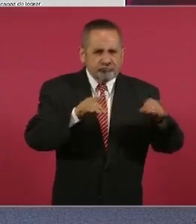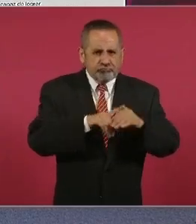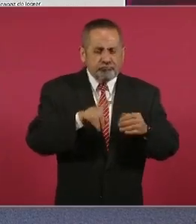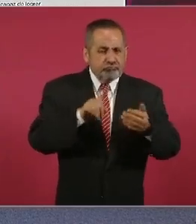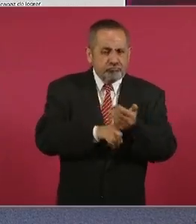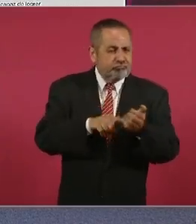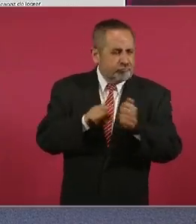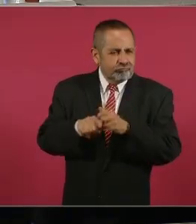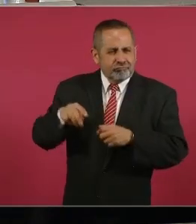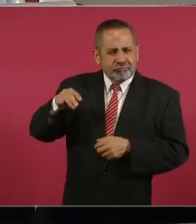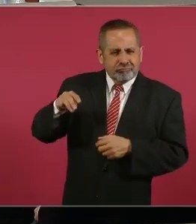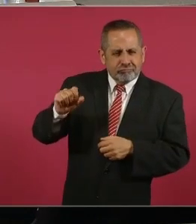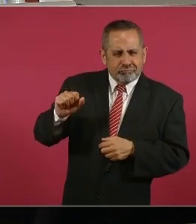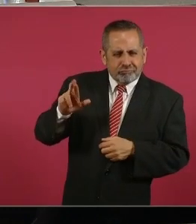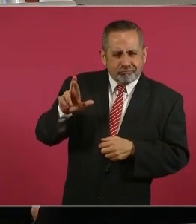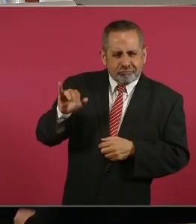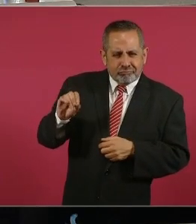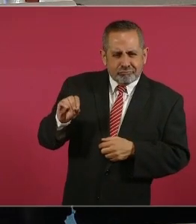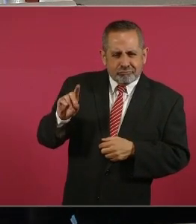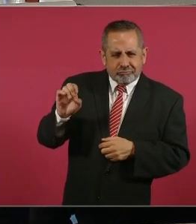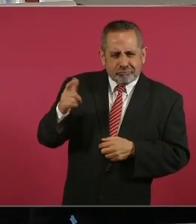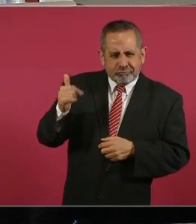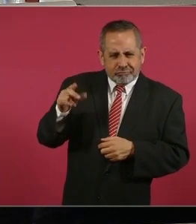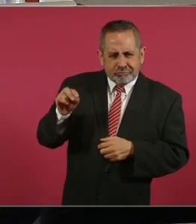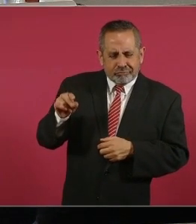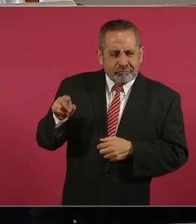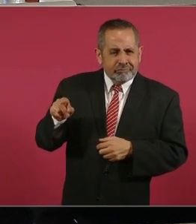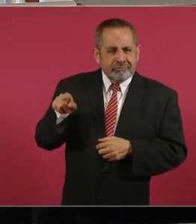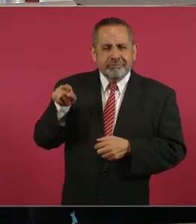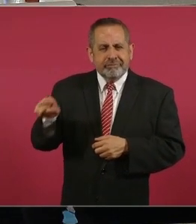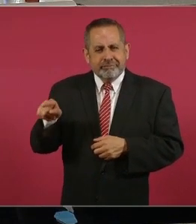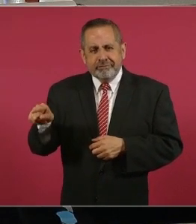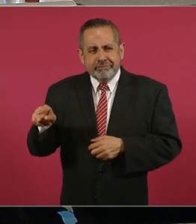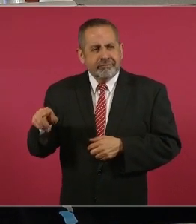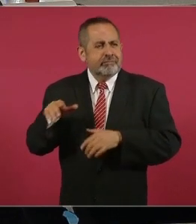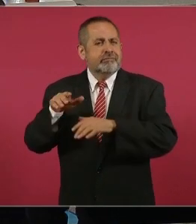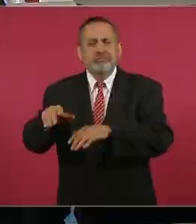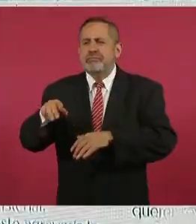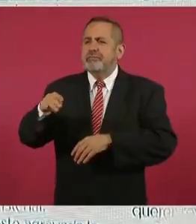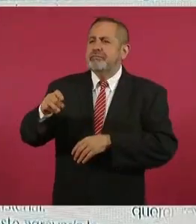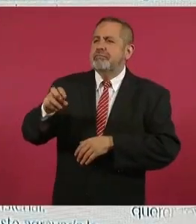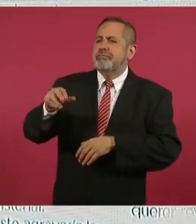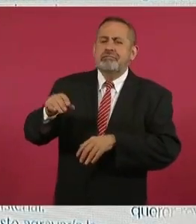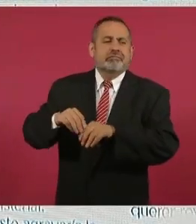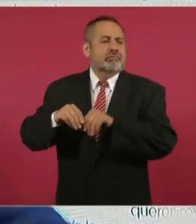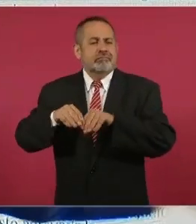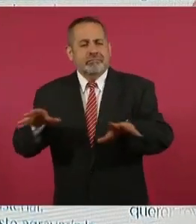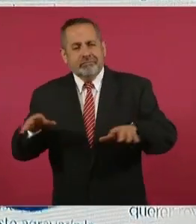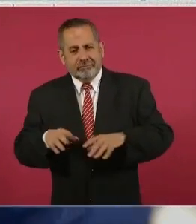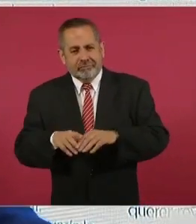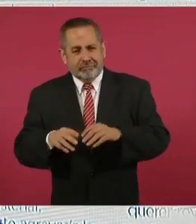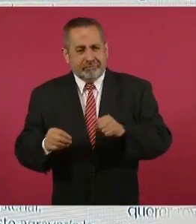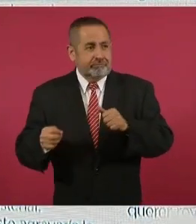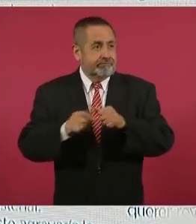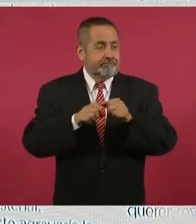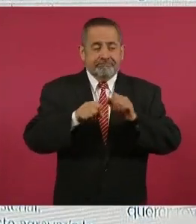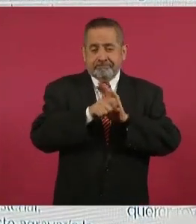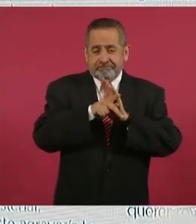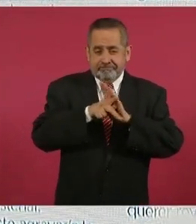Mario Delgado, del Reforma, digo, de Morena, en primera